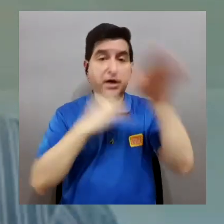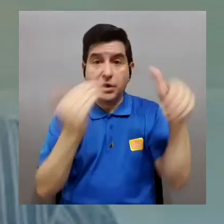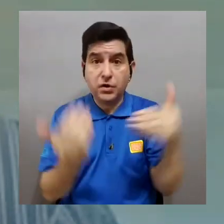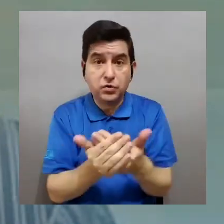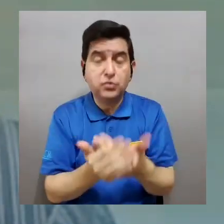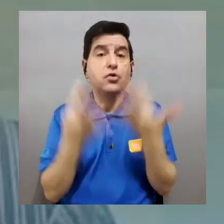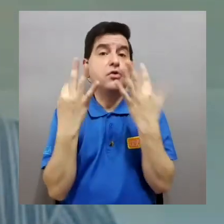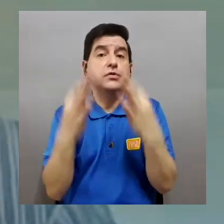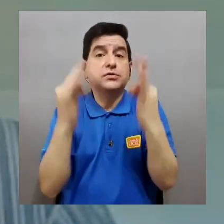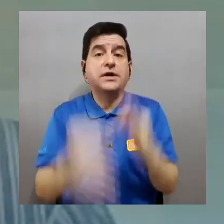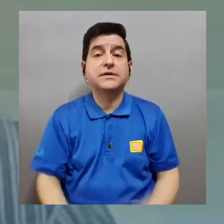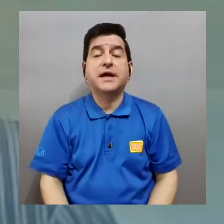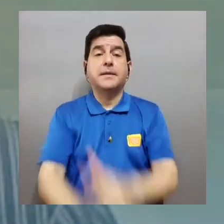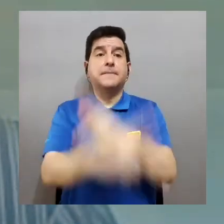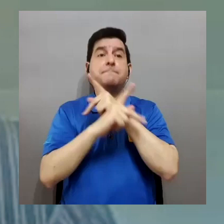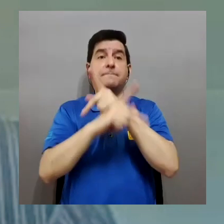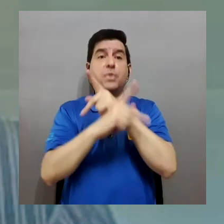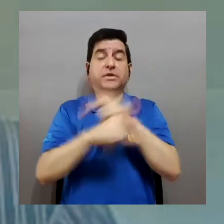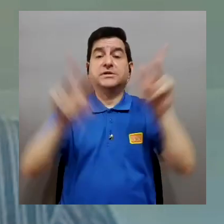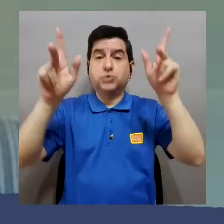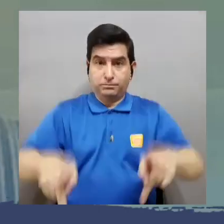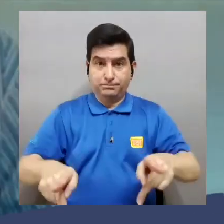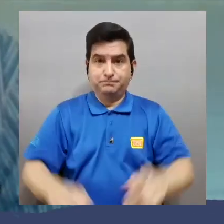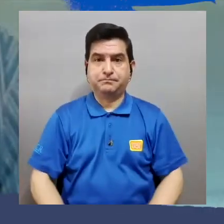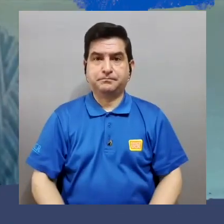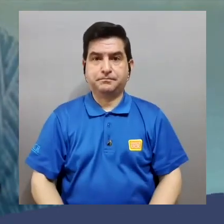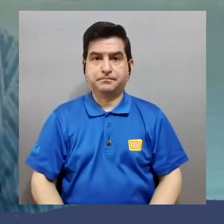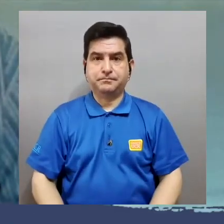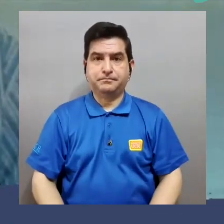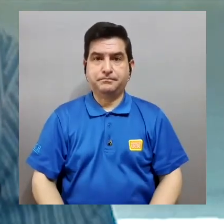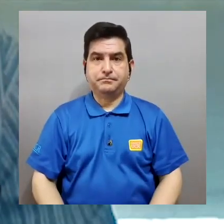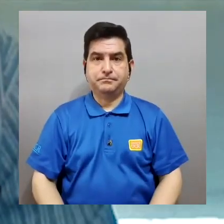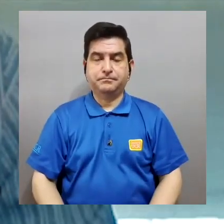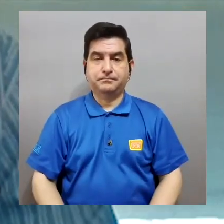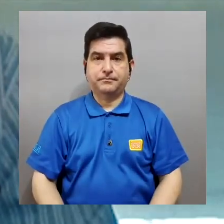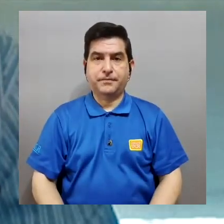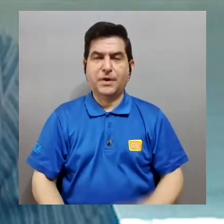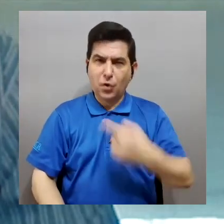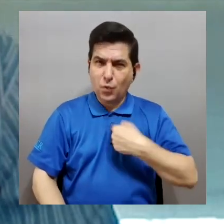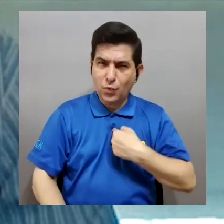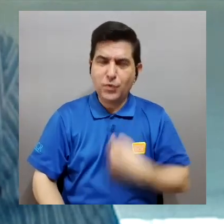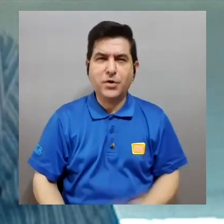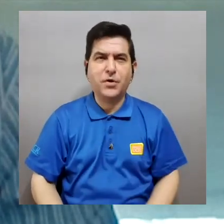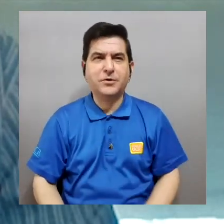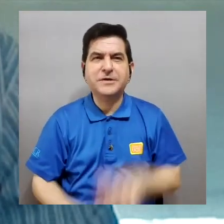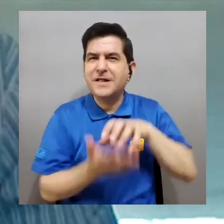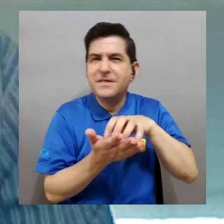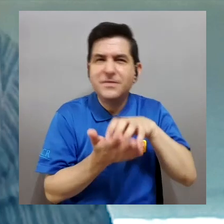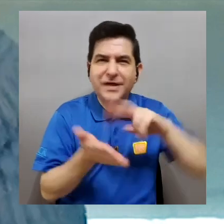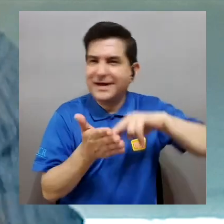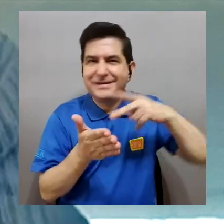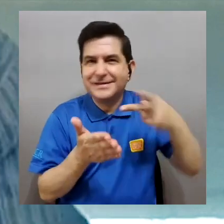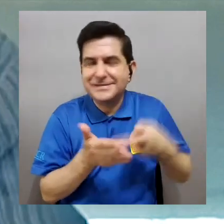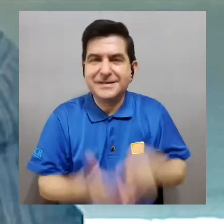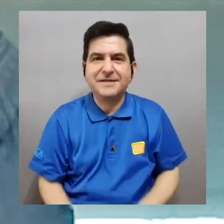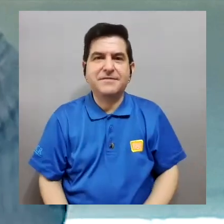todos lo que buscan es la salvaguarda de las personas. Así que poner en la balanza qué